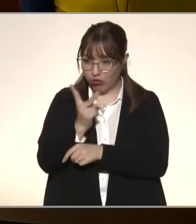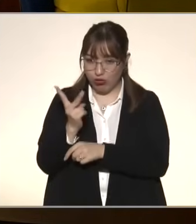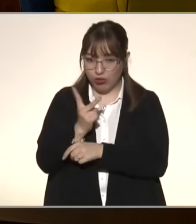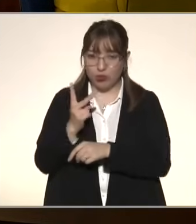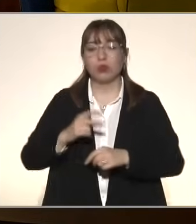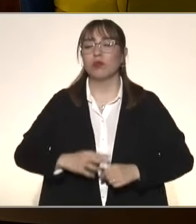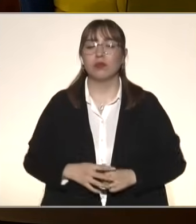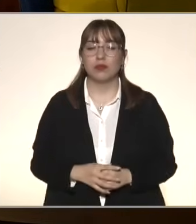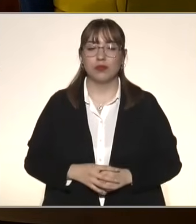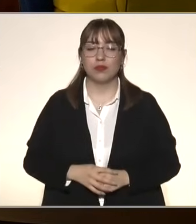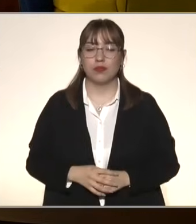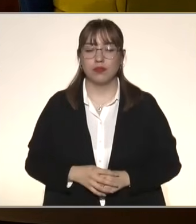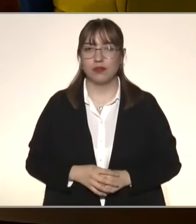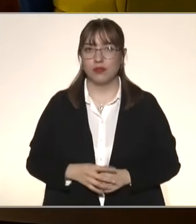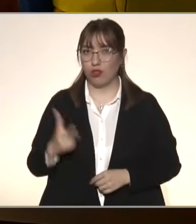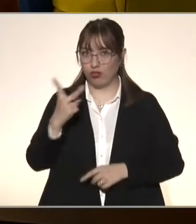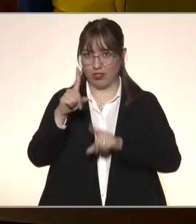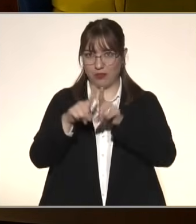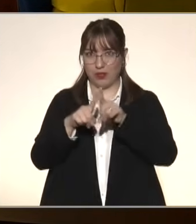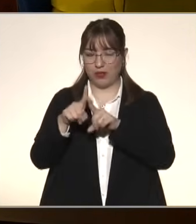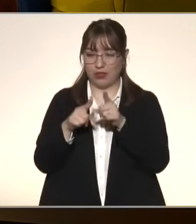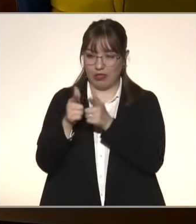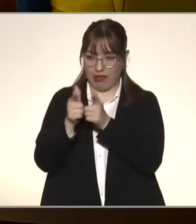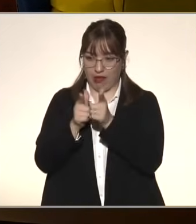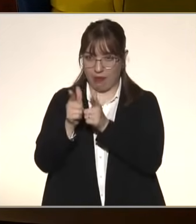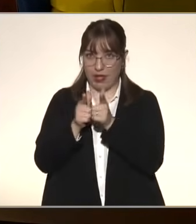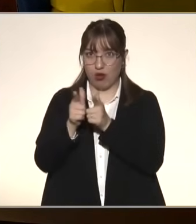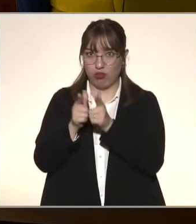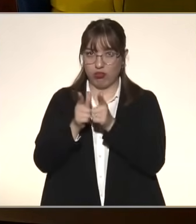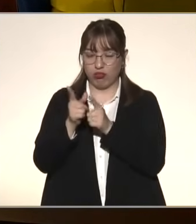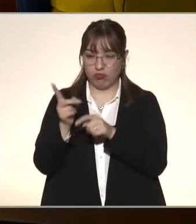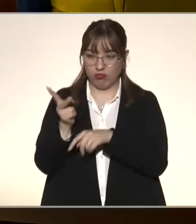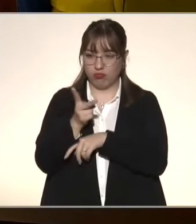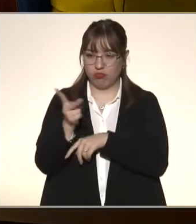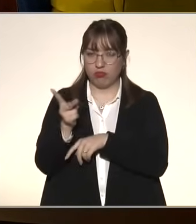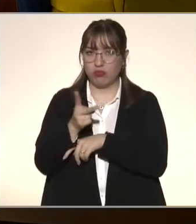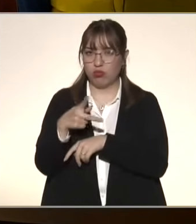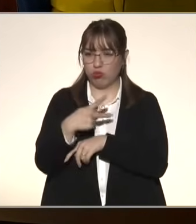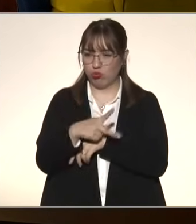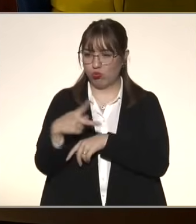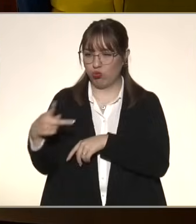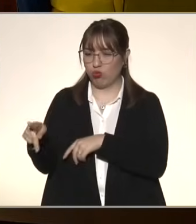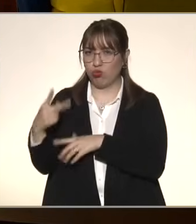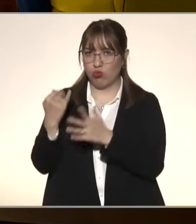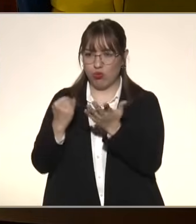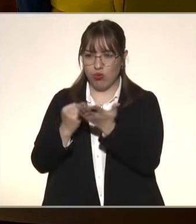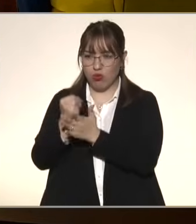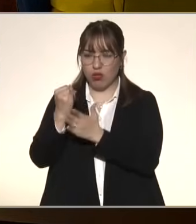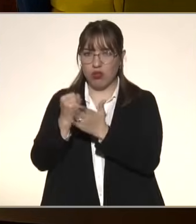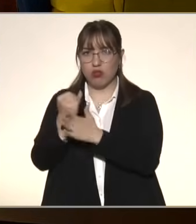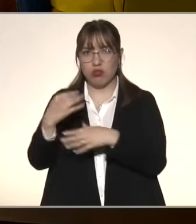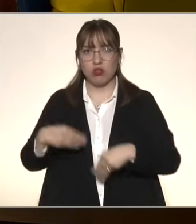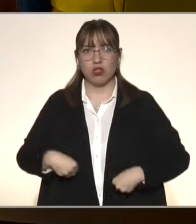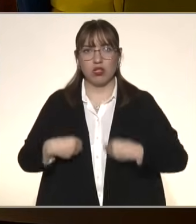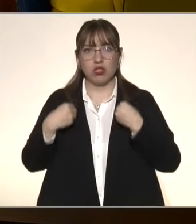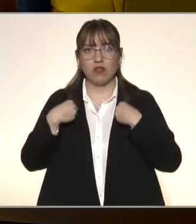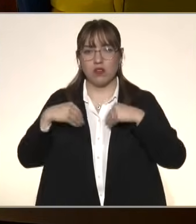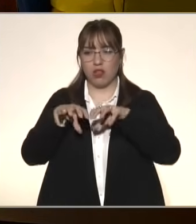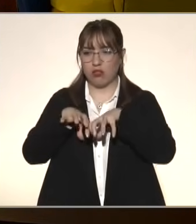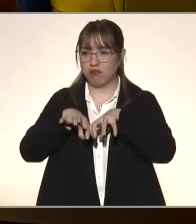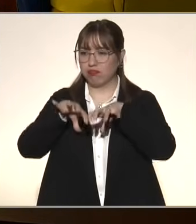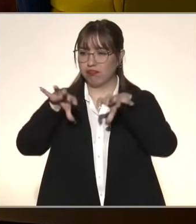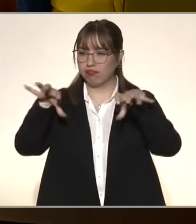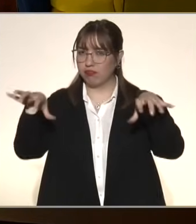sea, clones, conforme las elecciones que van tomando de vida, pueden desarrollar patologías